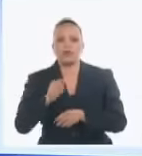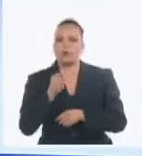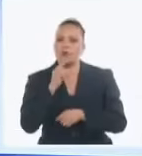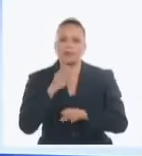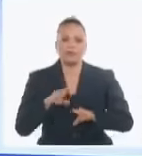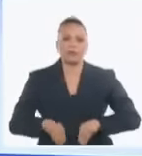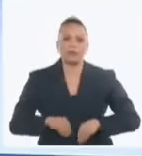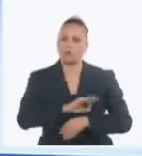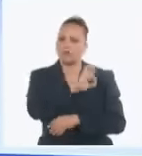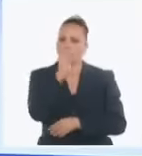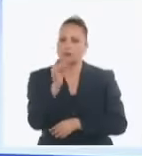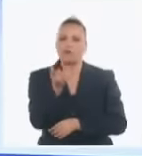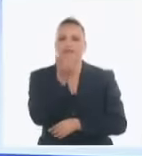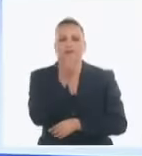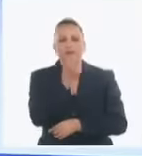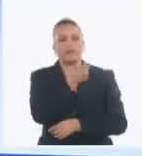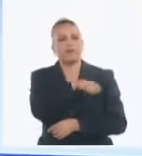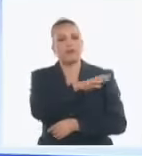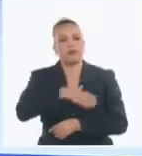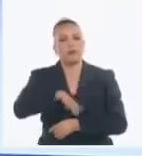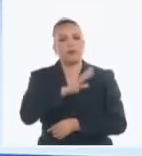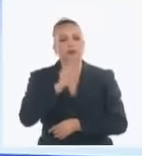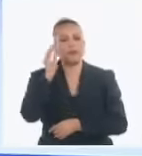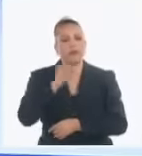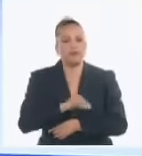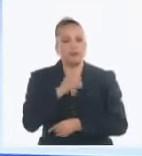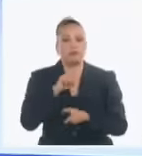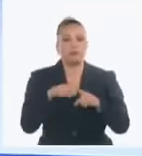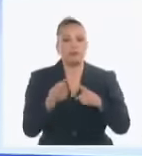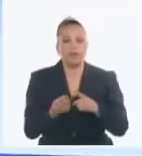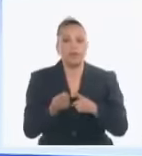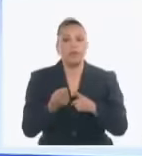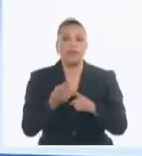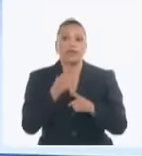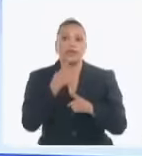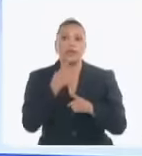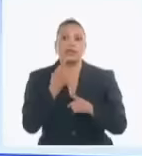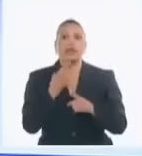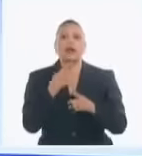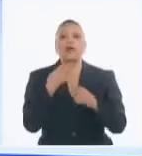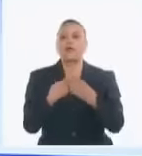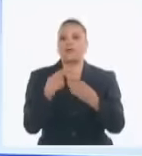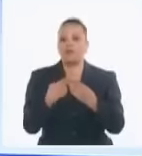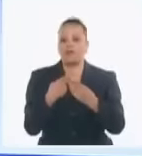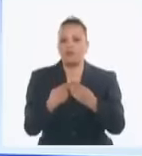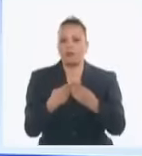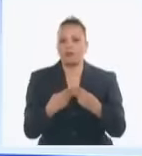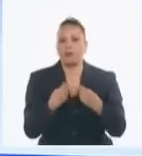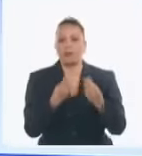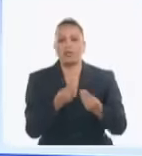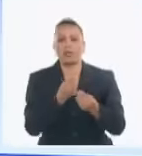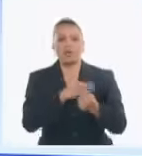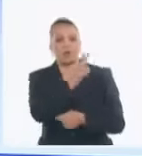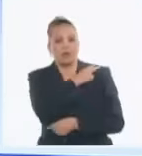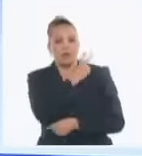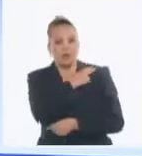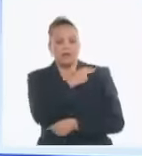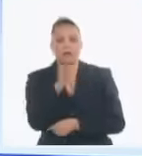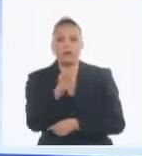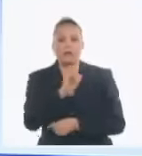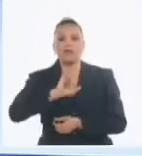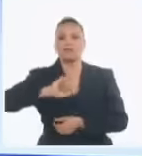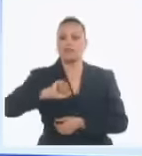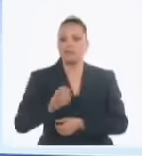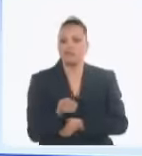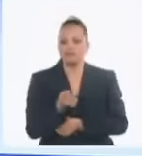a nuestro pueblo consciente de que mientras más elevado sea el nivel de confianza depositada en un cuadro mayor será el rigor e